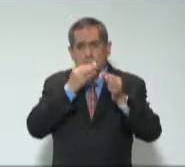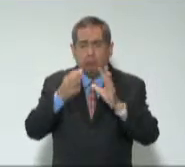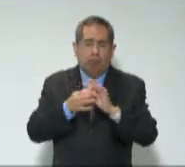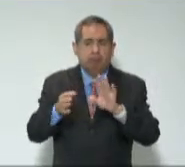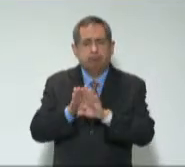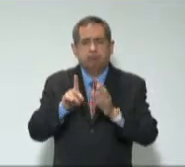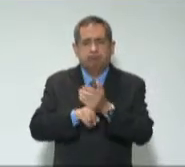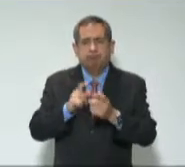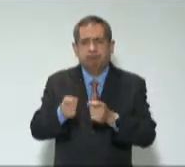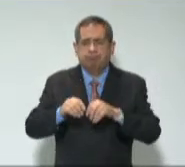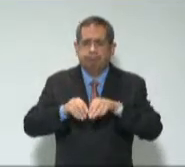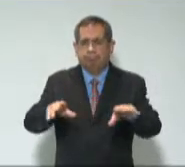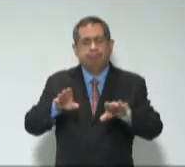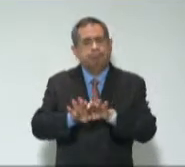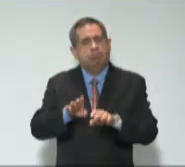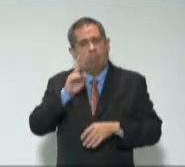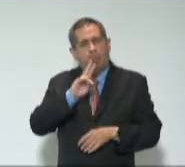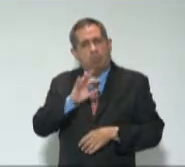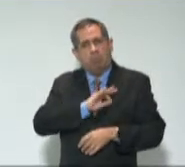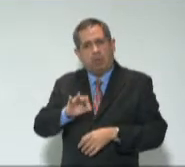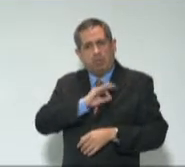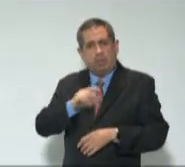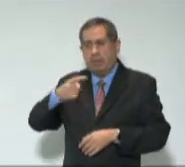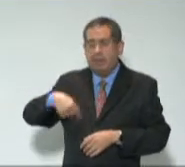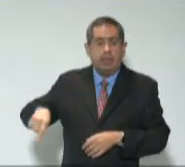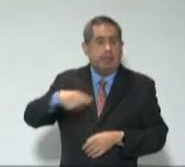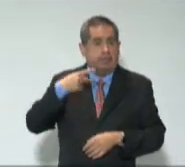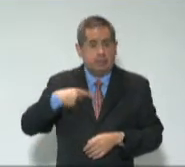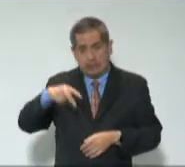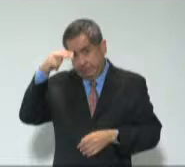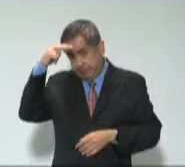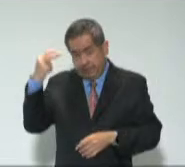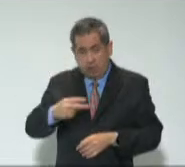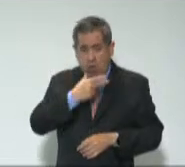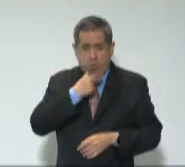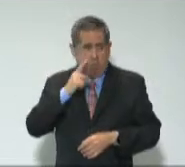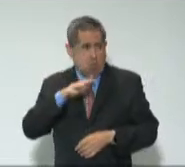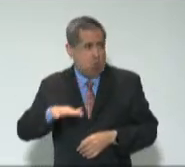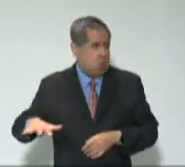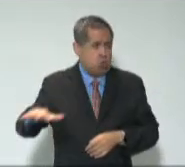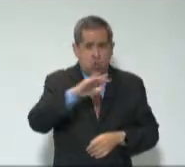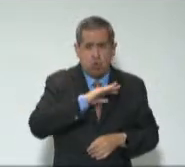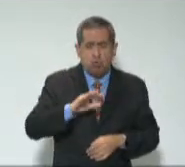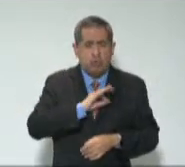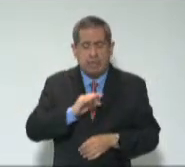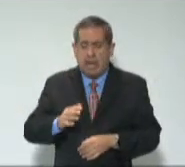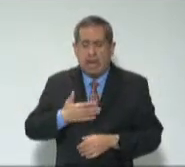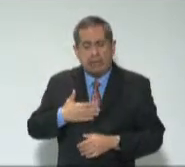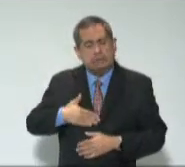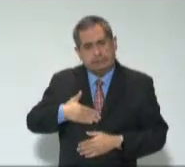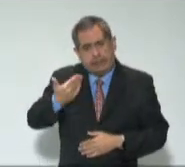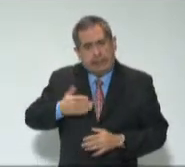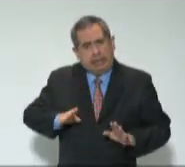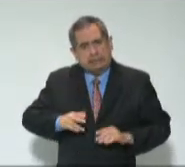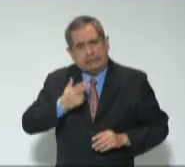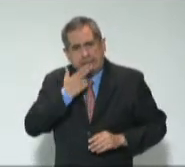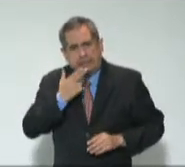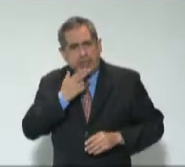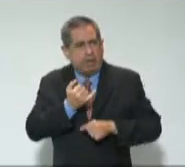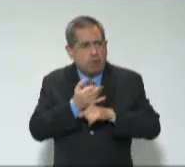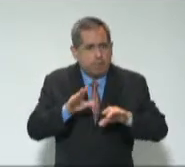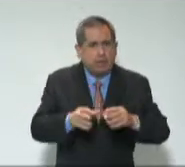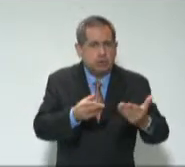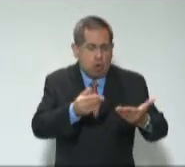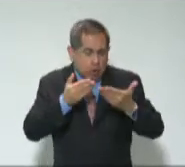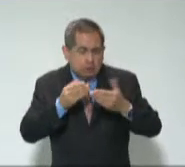justamente a la posibilidad de que todos los mexicanos y mexicanas puedan eh beneficiarse de fuentes de